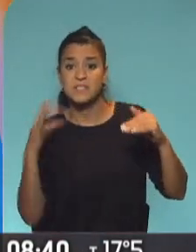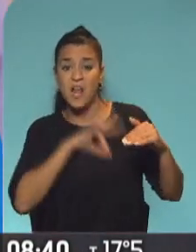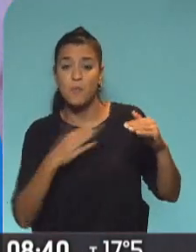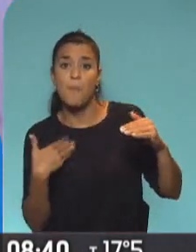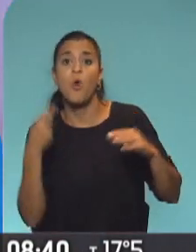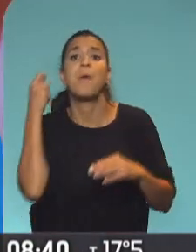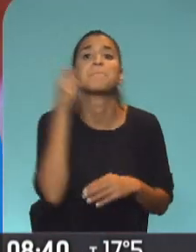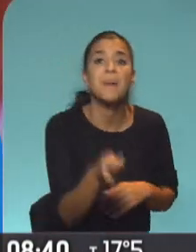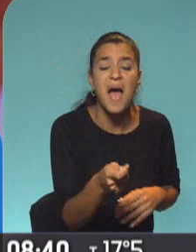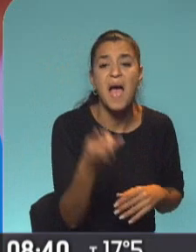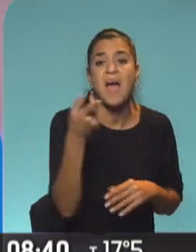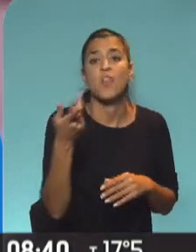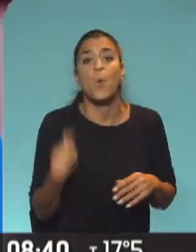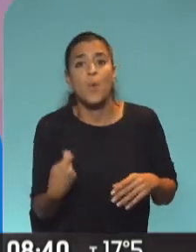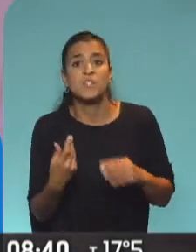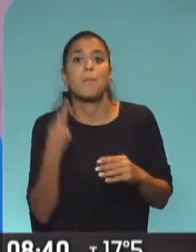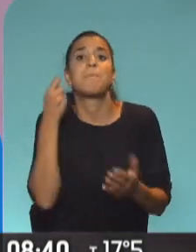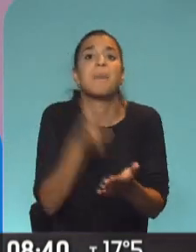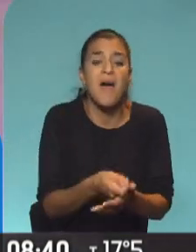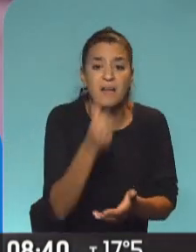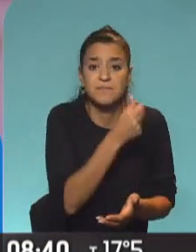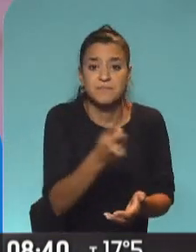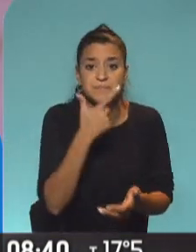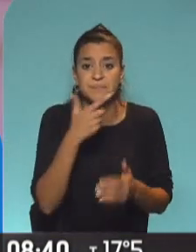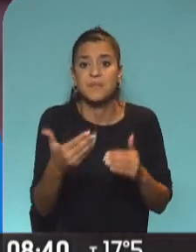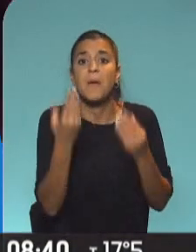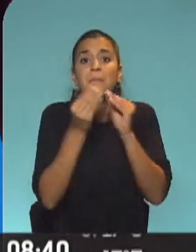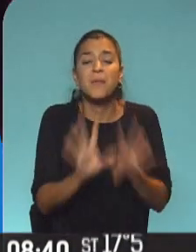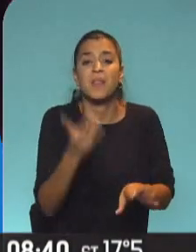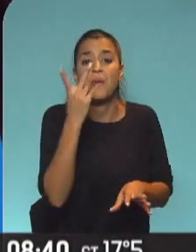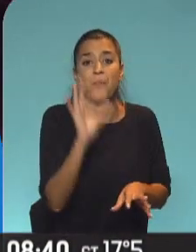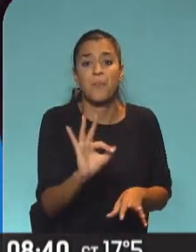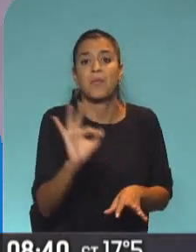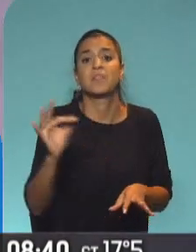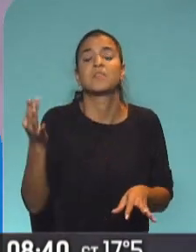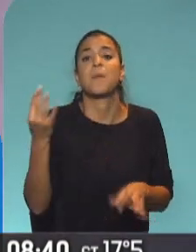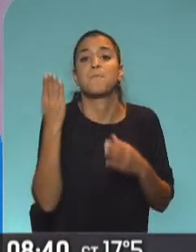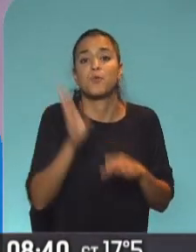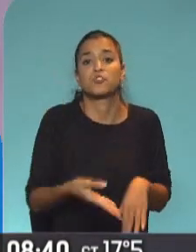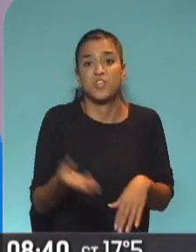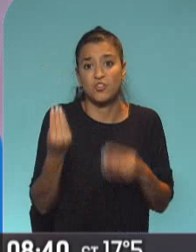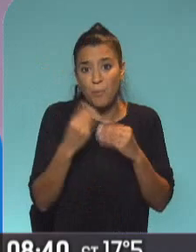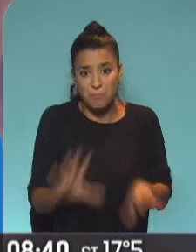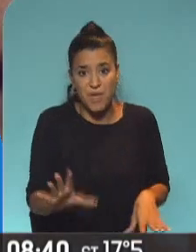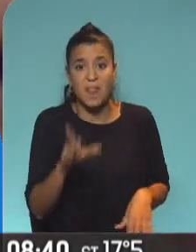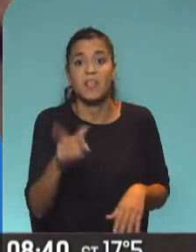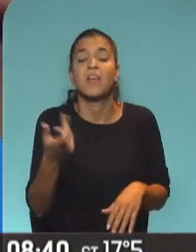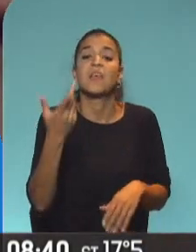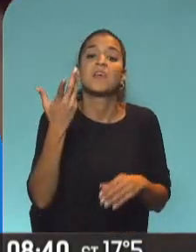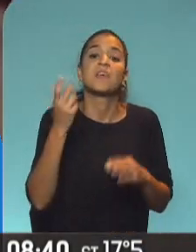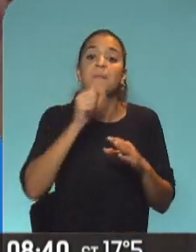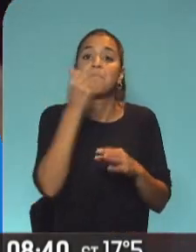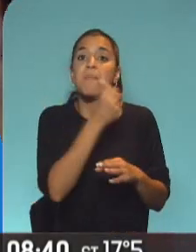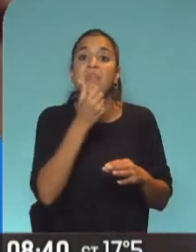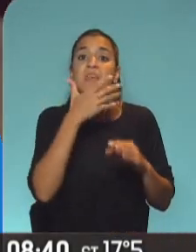medicamentos y las jubilaciones aumentaron por debajo, o sea, perdieron el 20% de poder adquisitivo. Y los medicamentos le ganaron a la